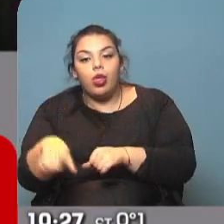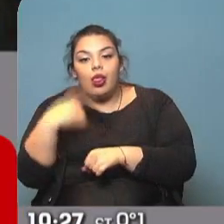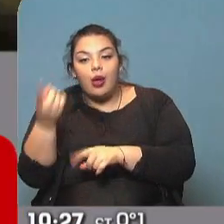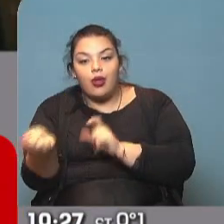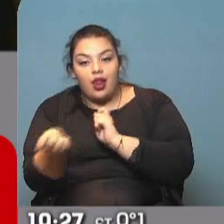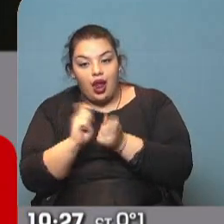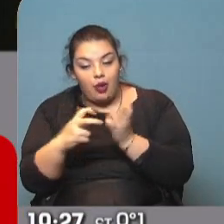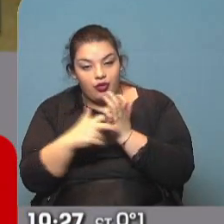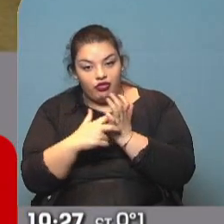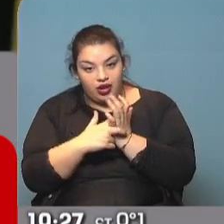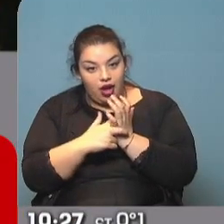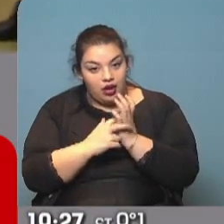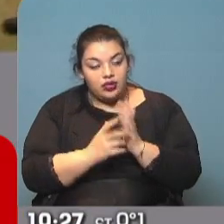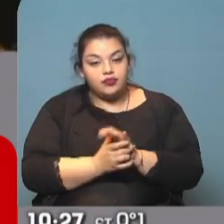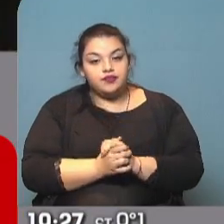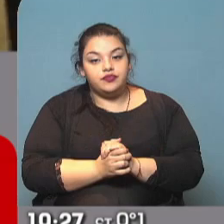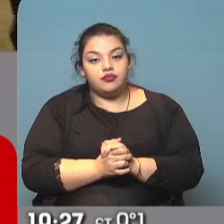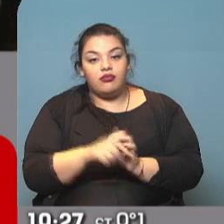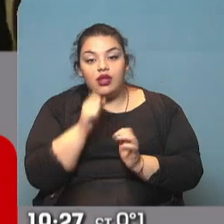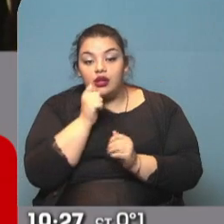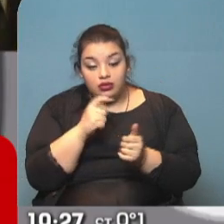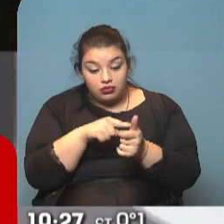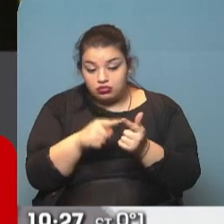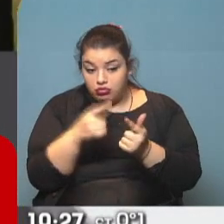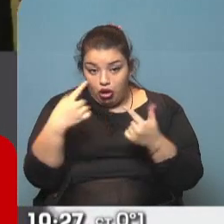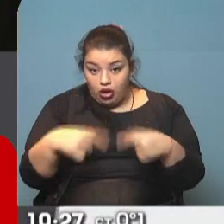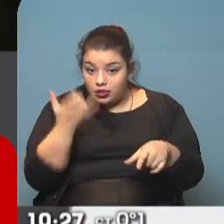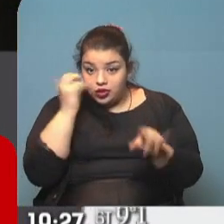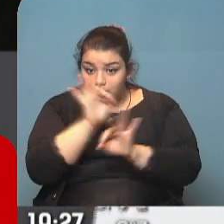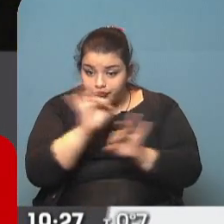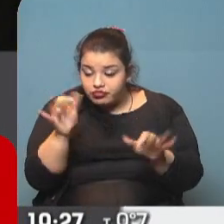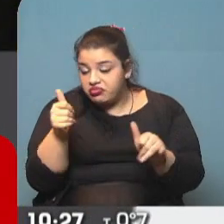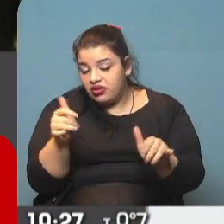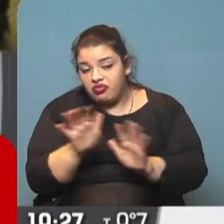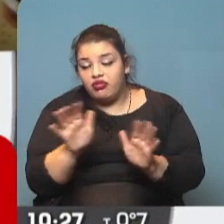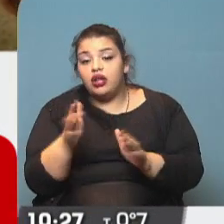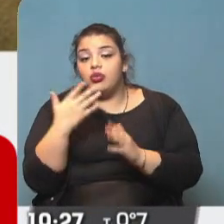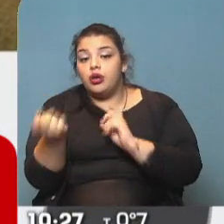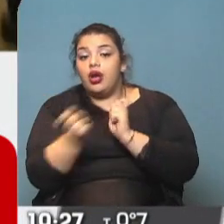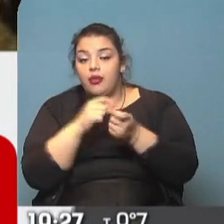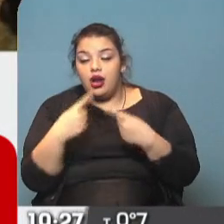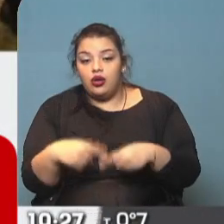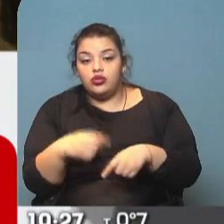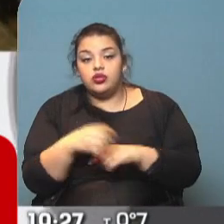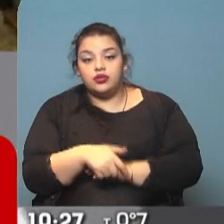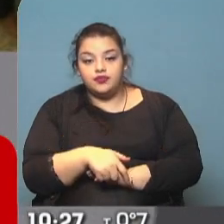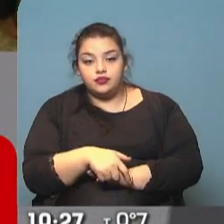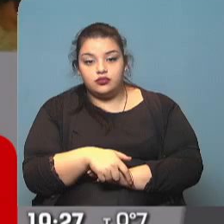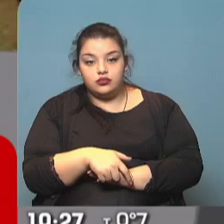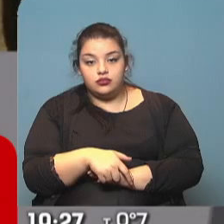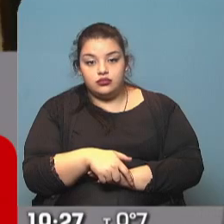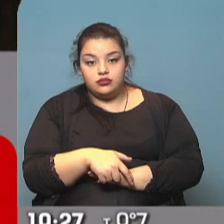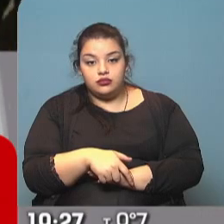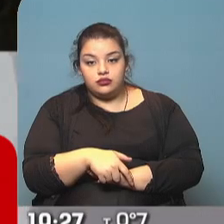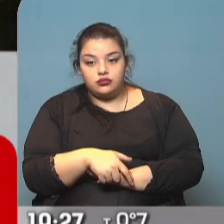esas dos condiciones van a estar, me parece que uno puede ser optimista de que va a estabilizar el mercado, el anuncio, porque el mercado lo va a comprar y además